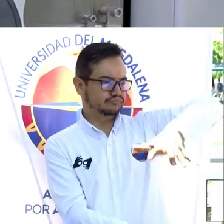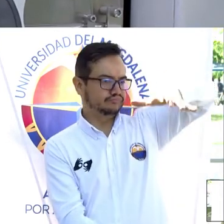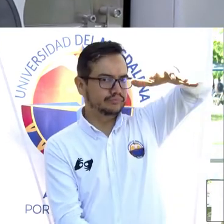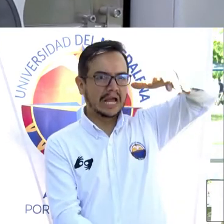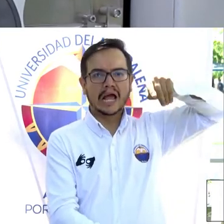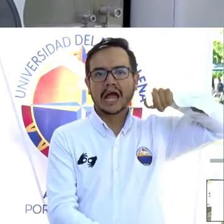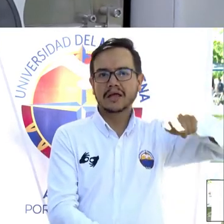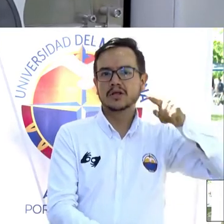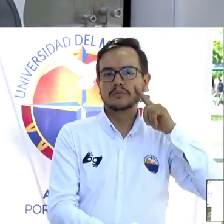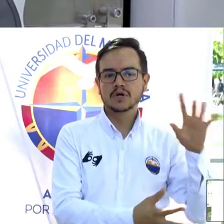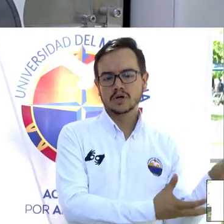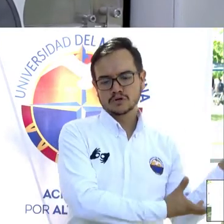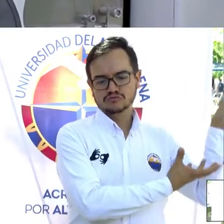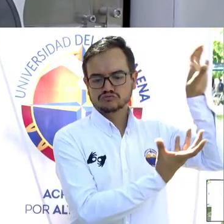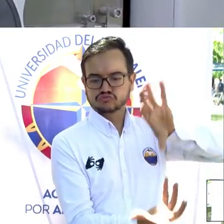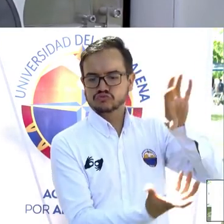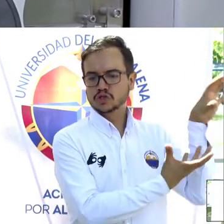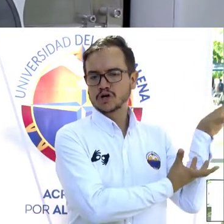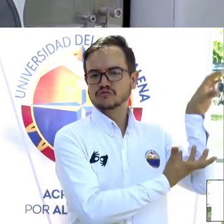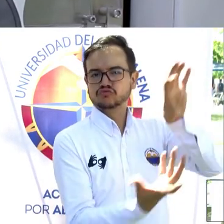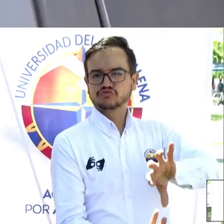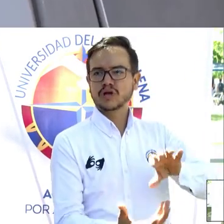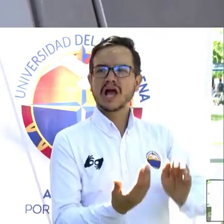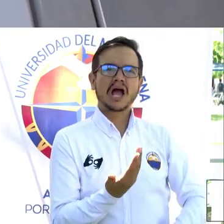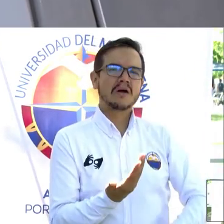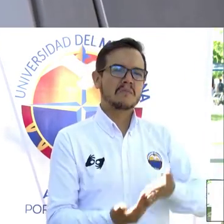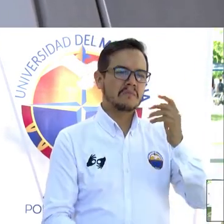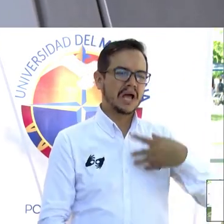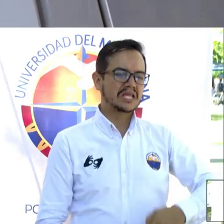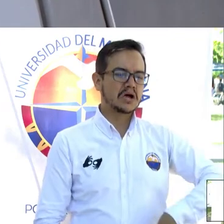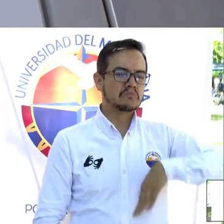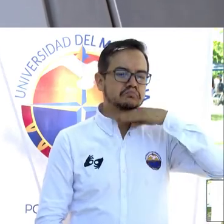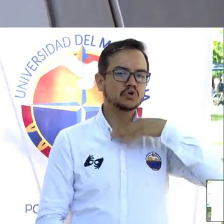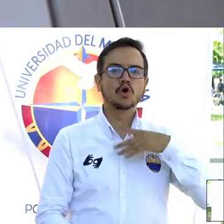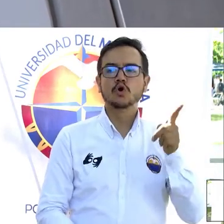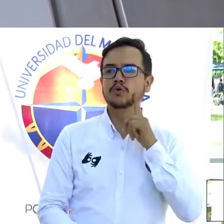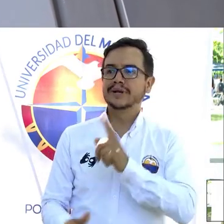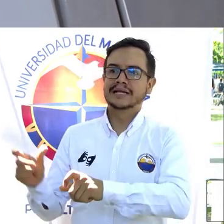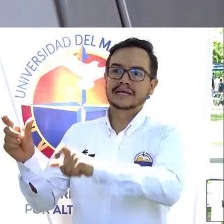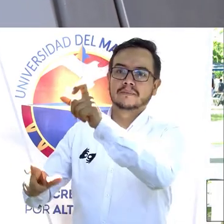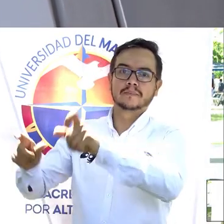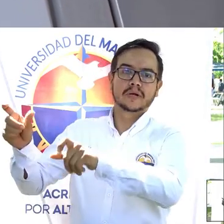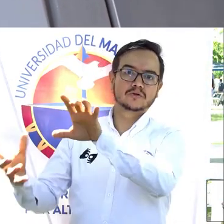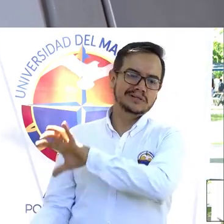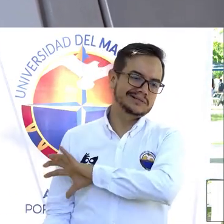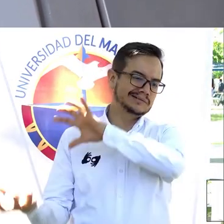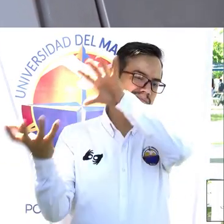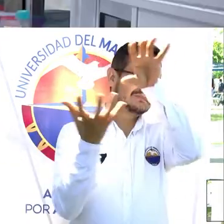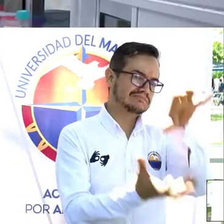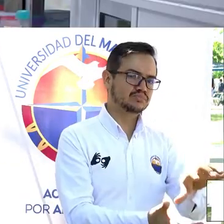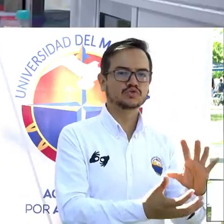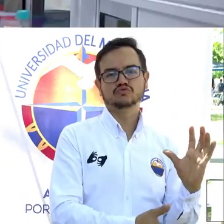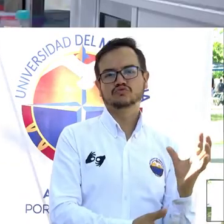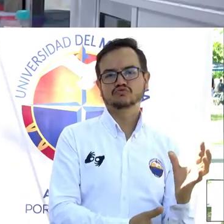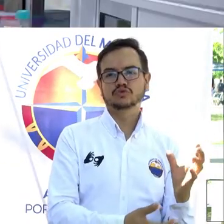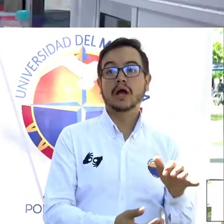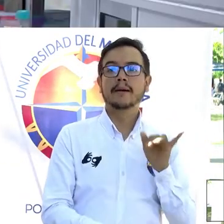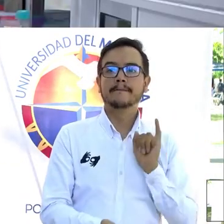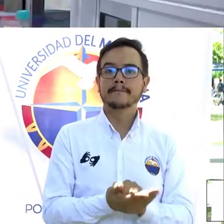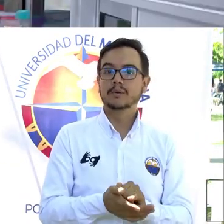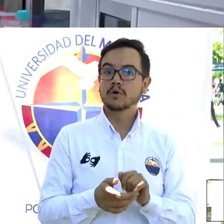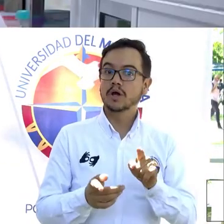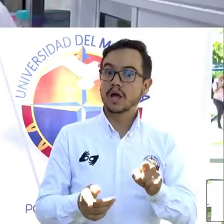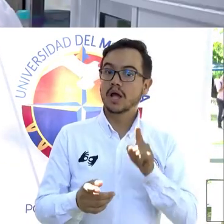cargas generosas para el volumen de estudiantes con el cual contamos. Esto nos permite